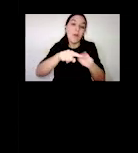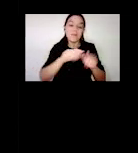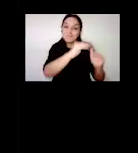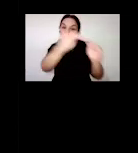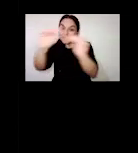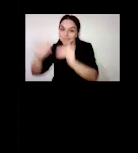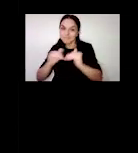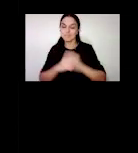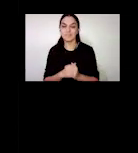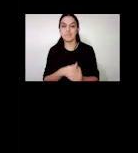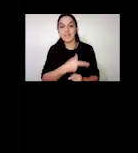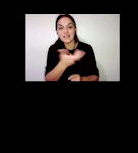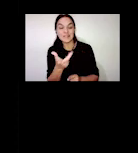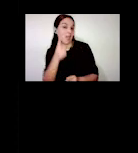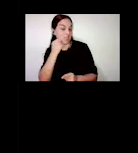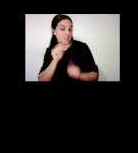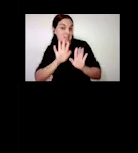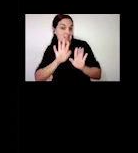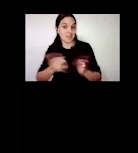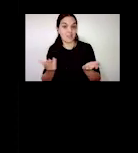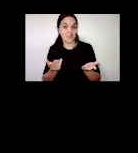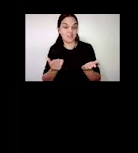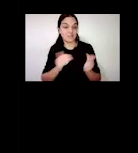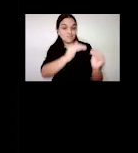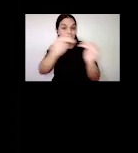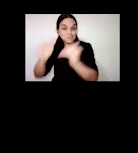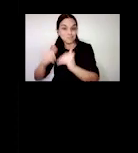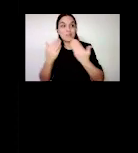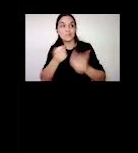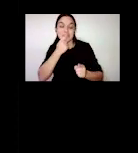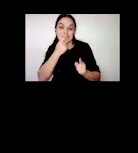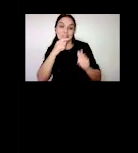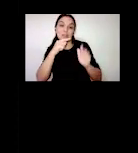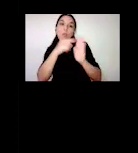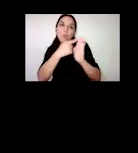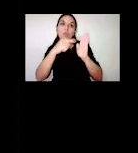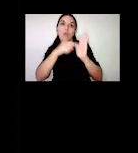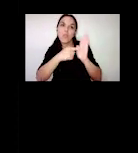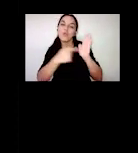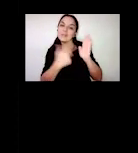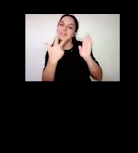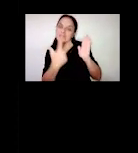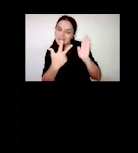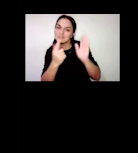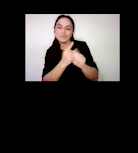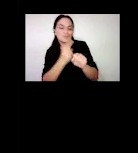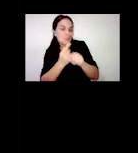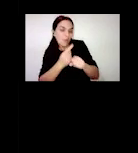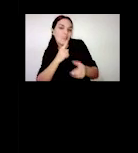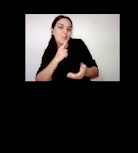Entonces, si esto tampoco se puede aplicar, La ley en el último inciso nos